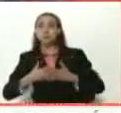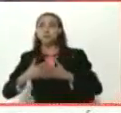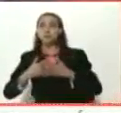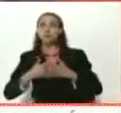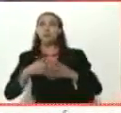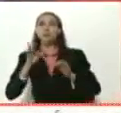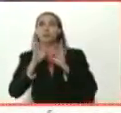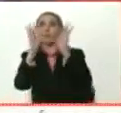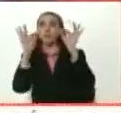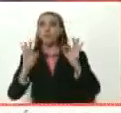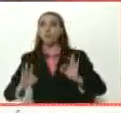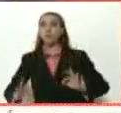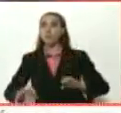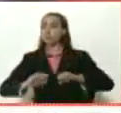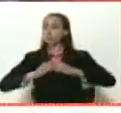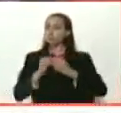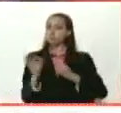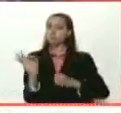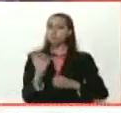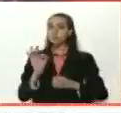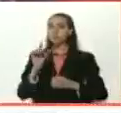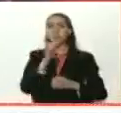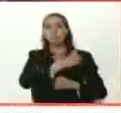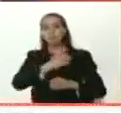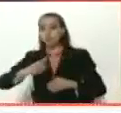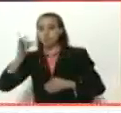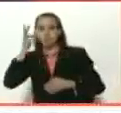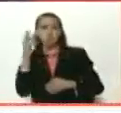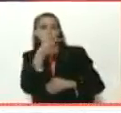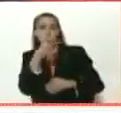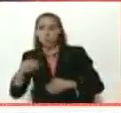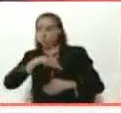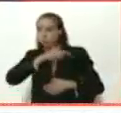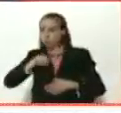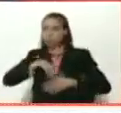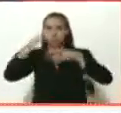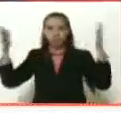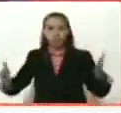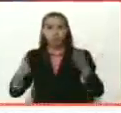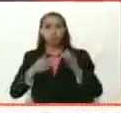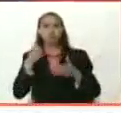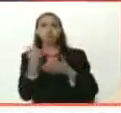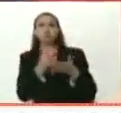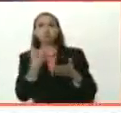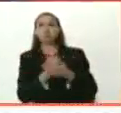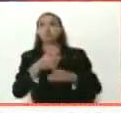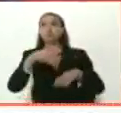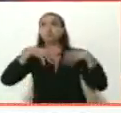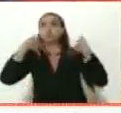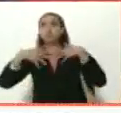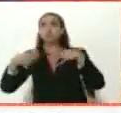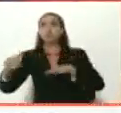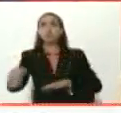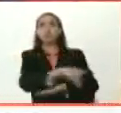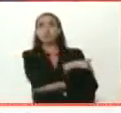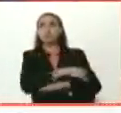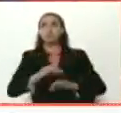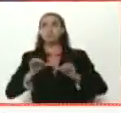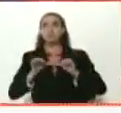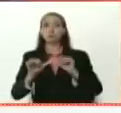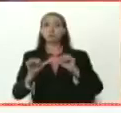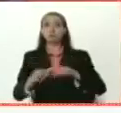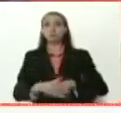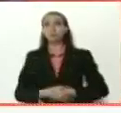unilaterales no lesionarán la dignidad de la mujer venezolana. Por eso somos vanguardia. Hemos asumido la calle y de las calles no salimos.